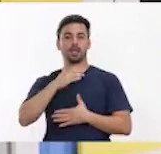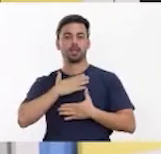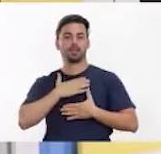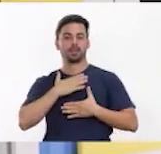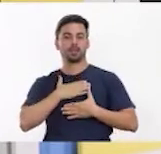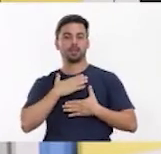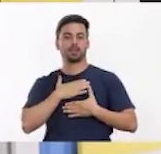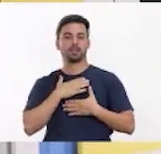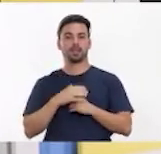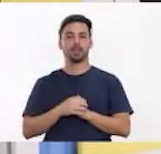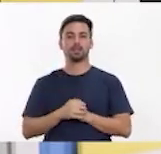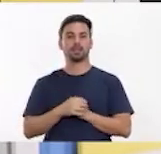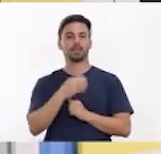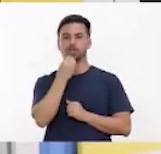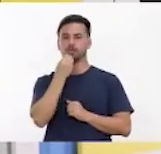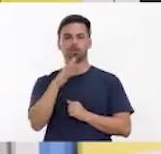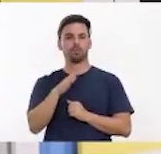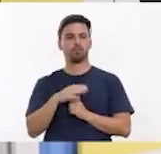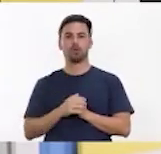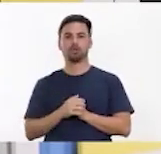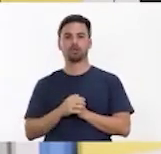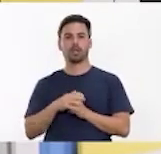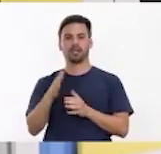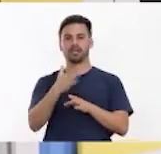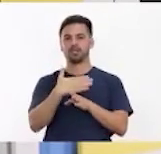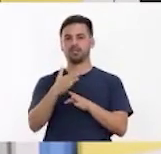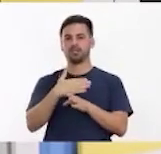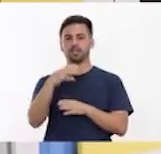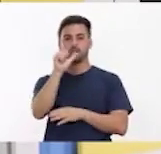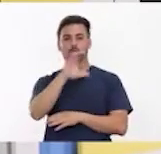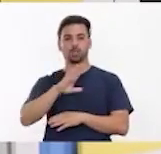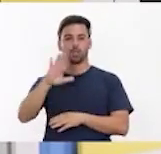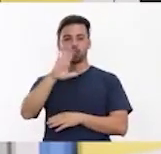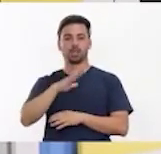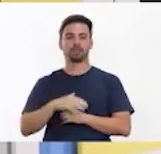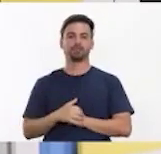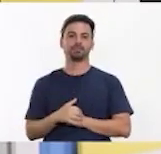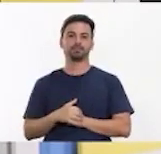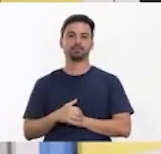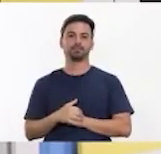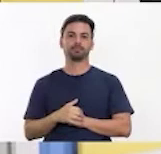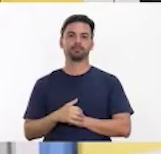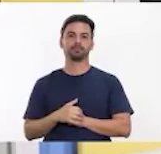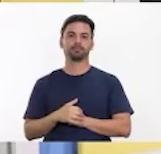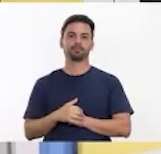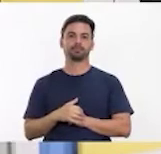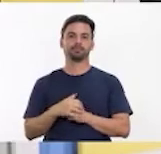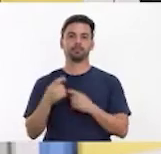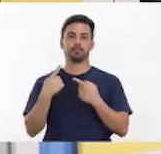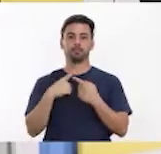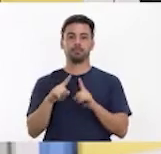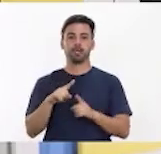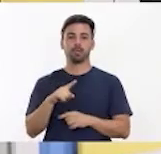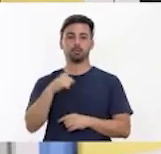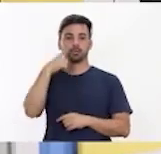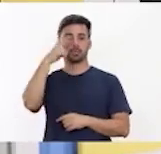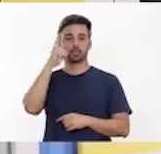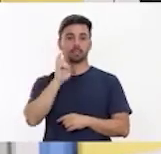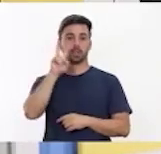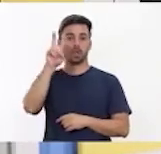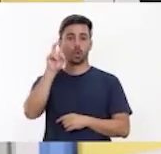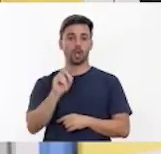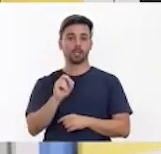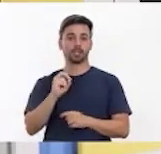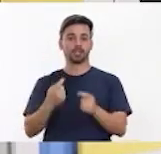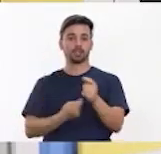la clase social a que pertenezcan. Sin embargo, para el siglo XX, el imperativo de lucha va a cambiar,